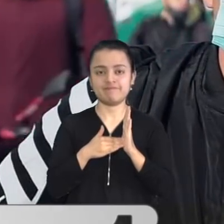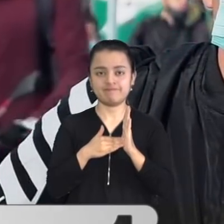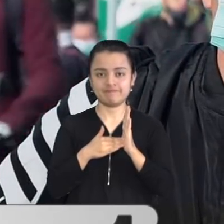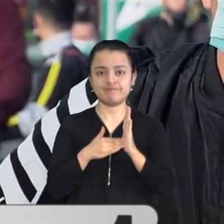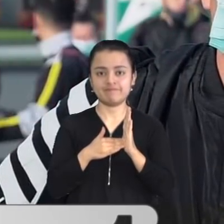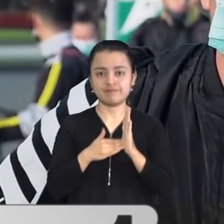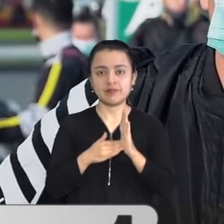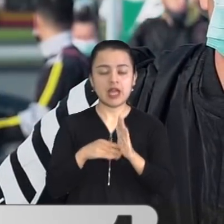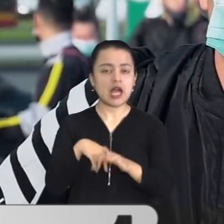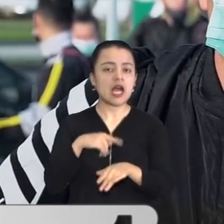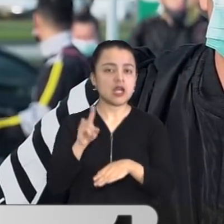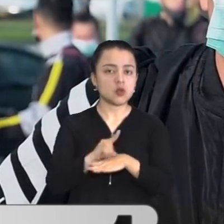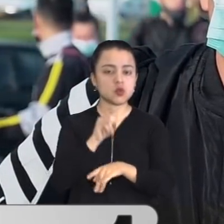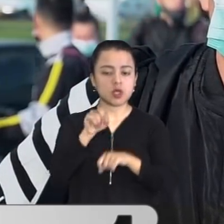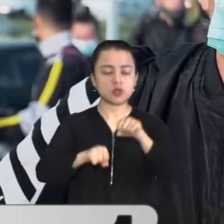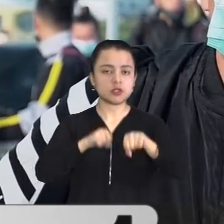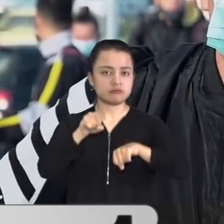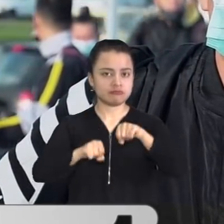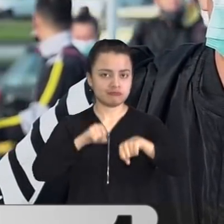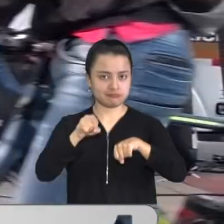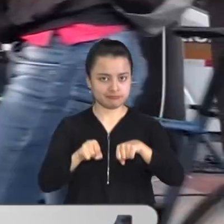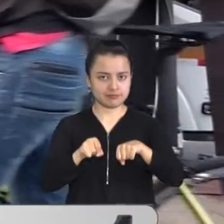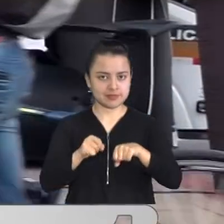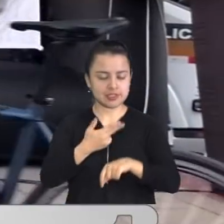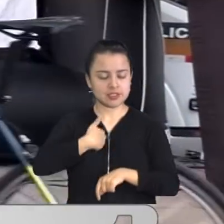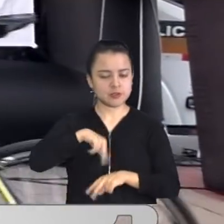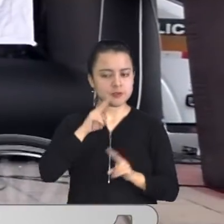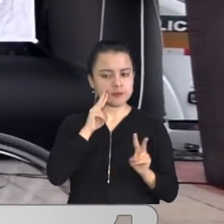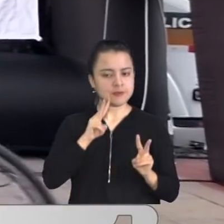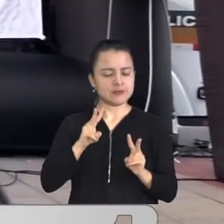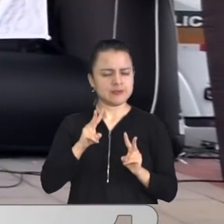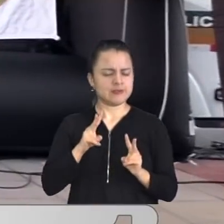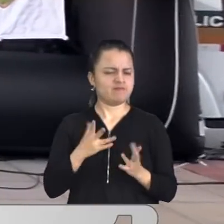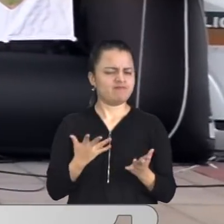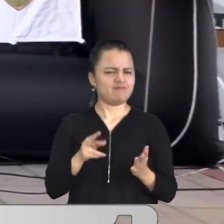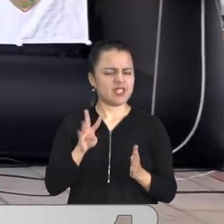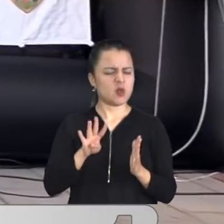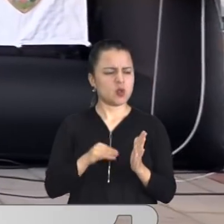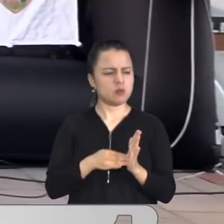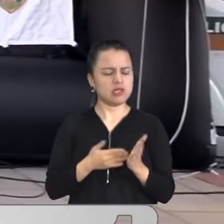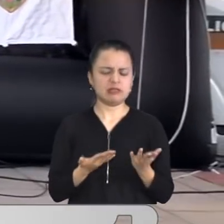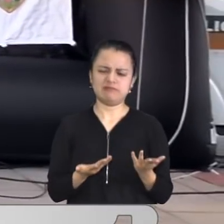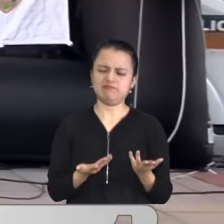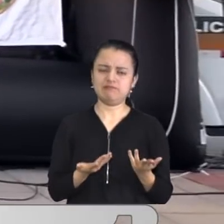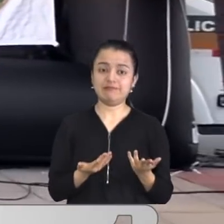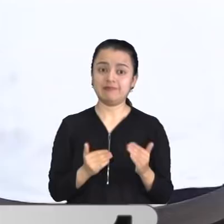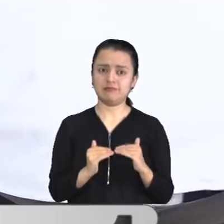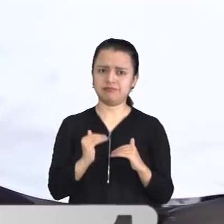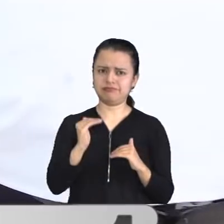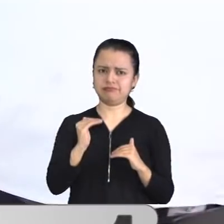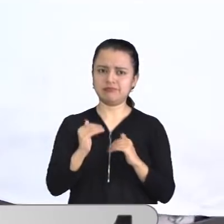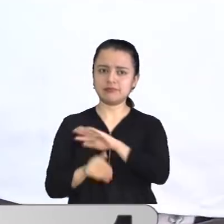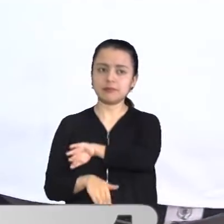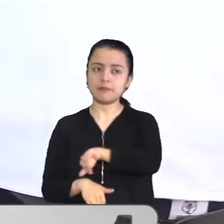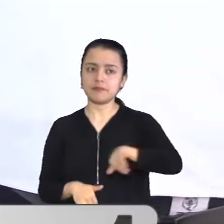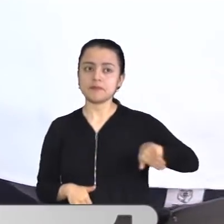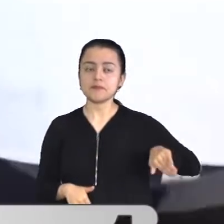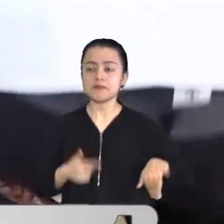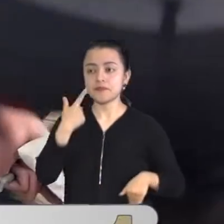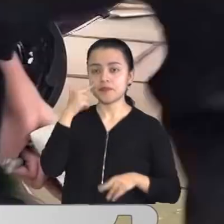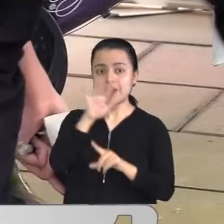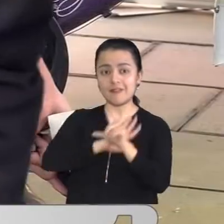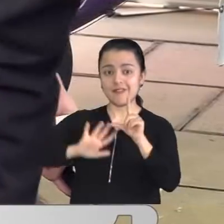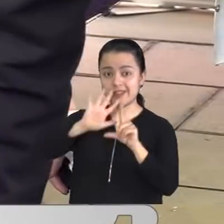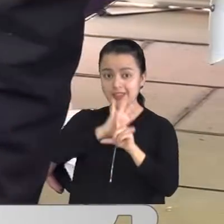a biciusuarios, y eso nos llama la atención. Diferentes imprudencias han quedado registradas en video tanto de ciclistas como